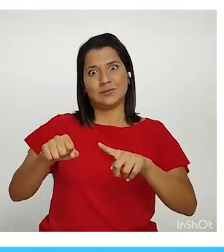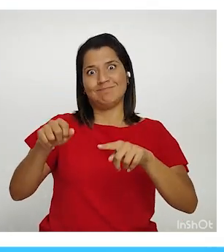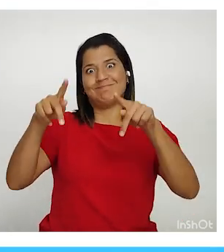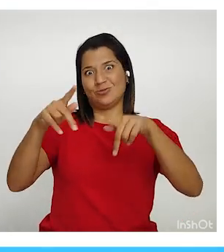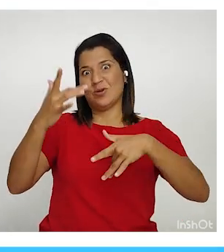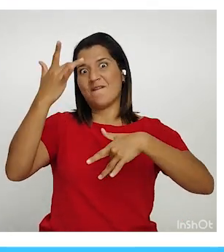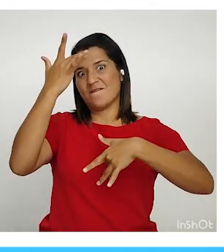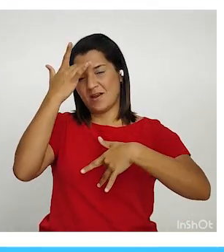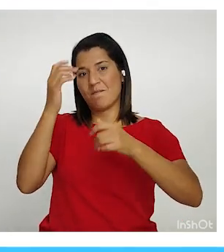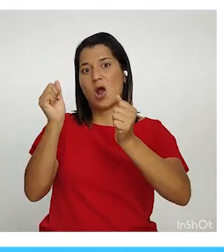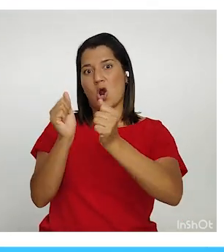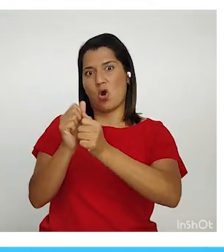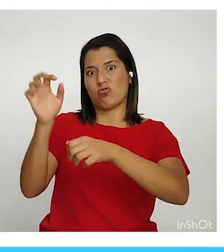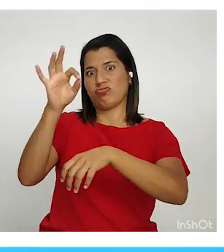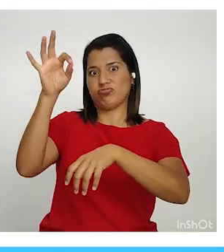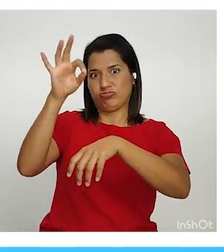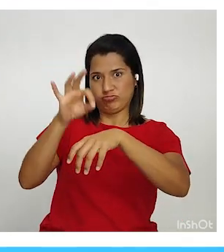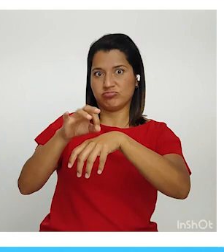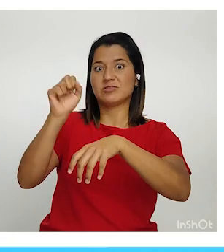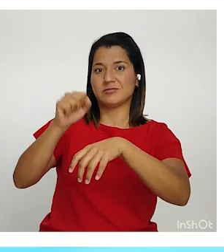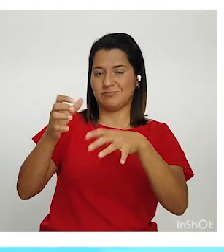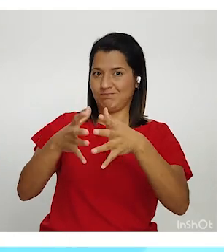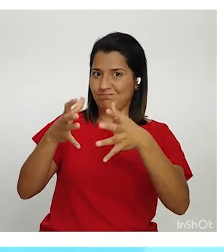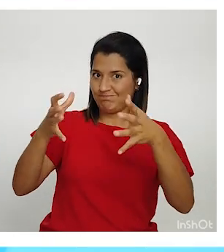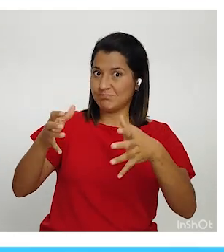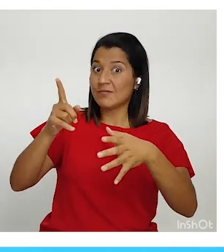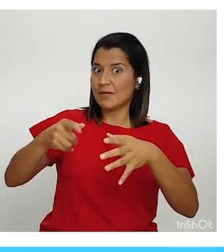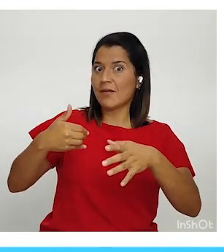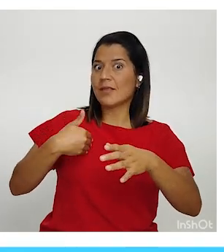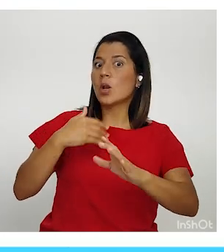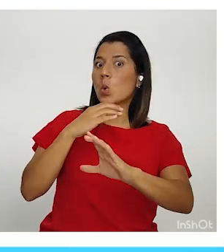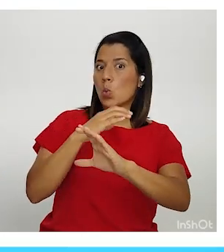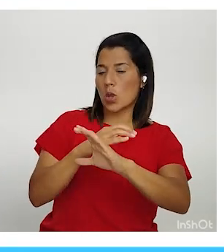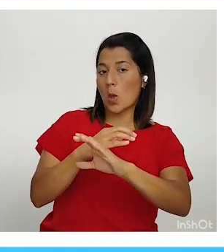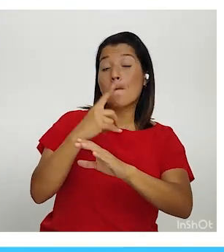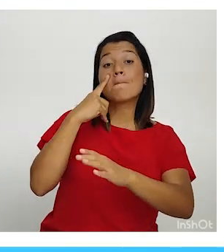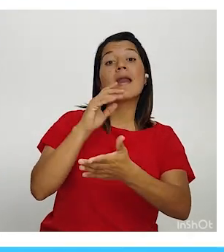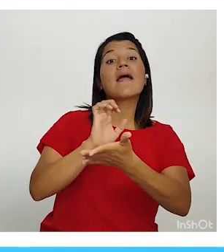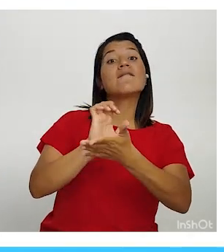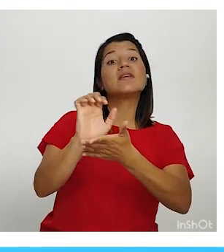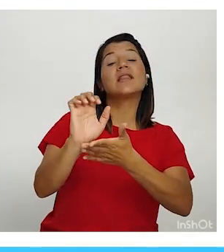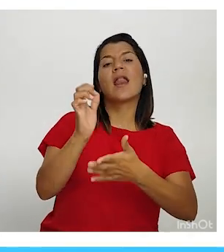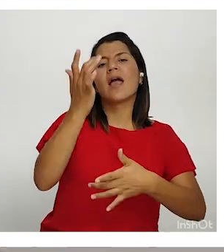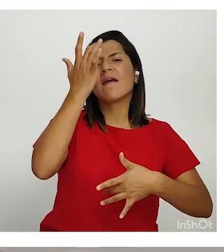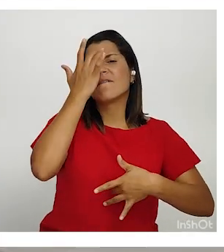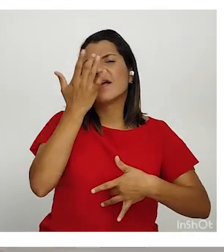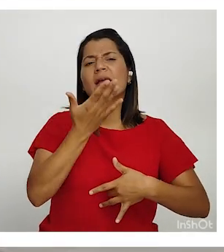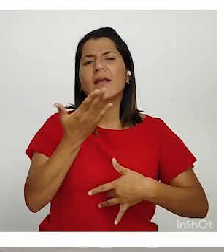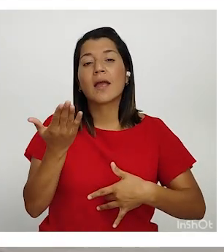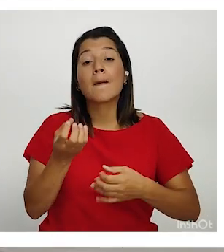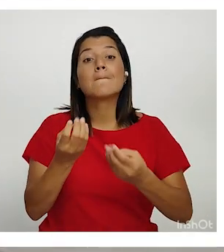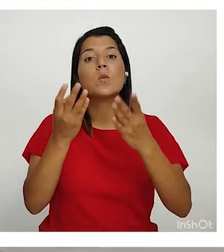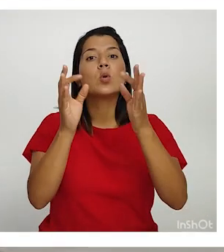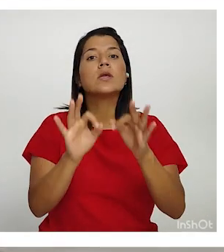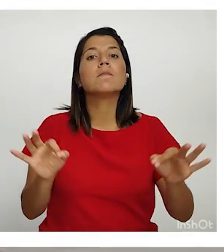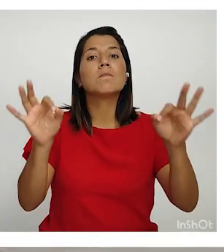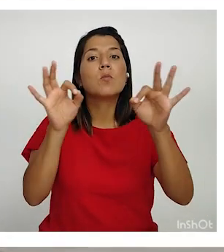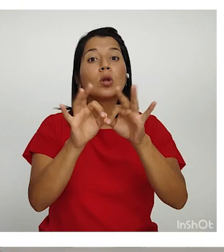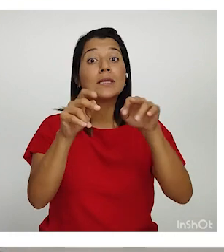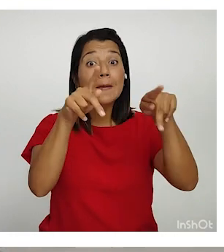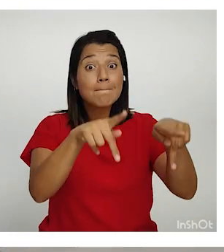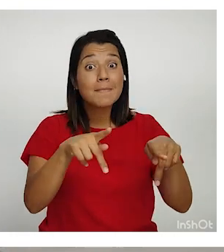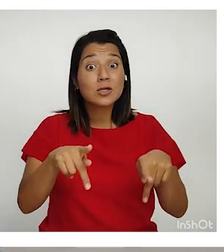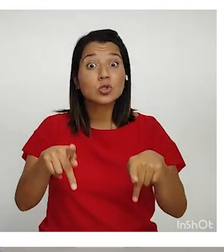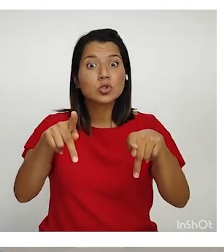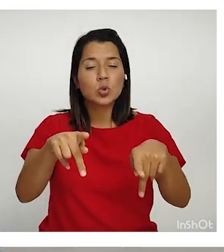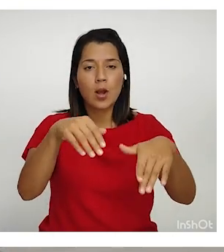contagios, entonces hay que tener cuidado con esos temas. Pero bueno, para evitar esos contagios es muy importante que las personas en sus casas, en